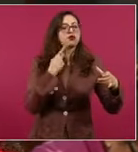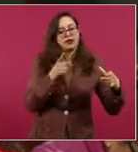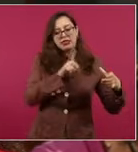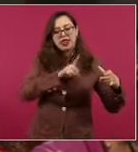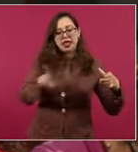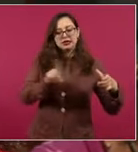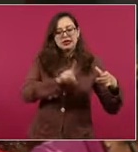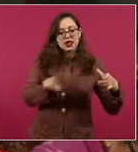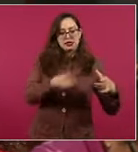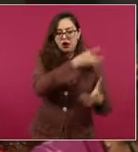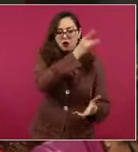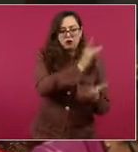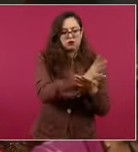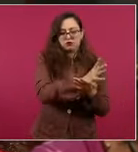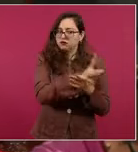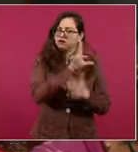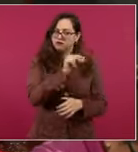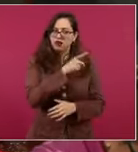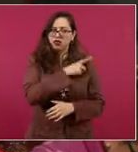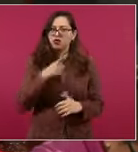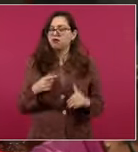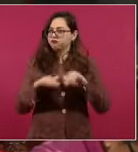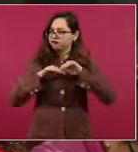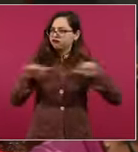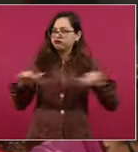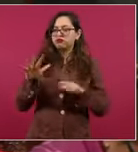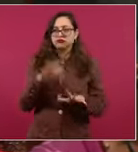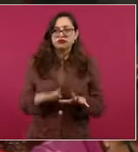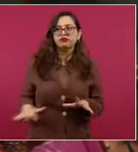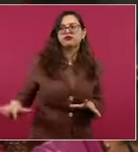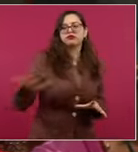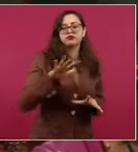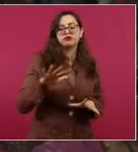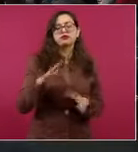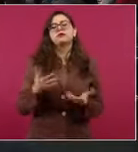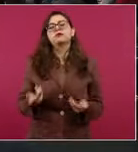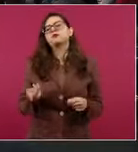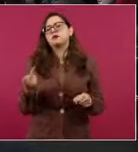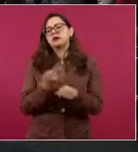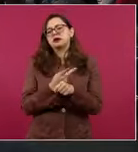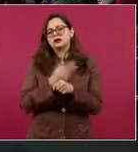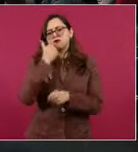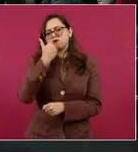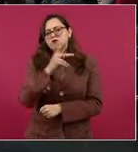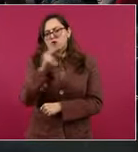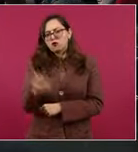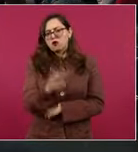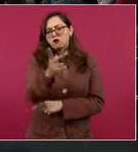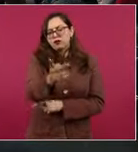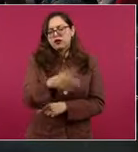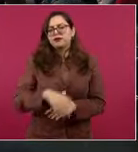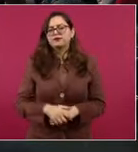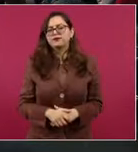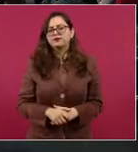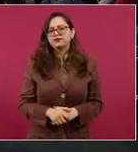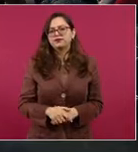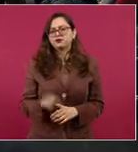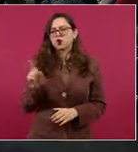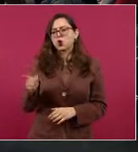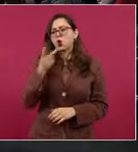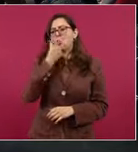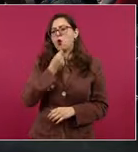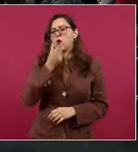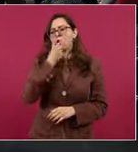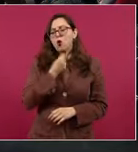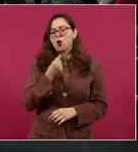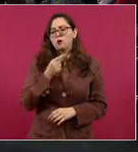país, pues preguntarle sobre estas conversaciones que usted sostuvo con su maestro, el ya fallecido doctor